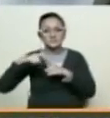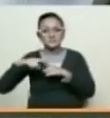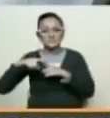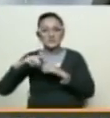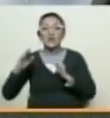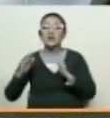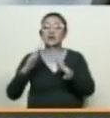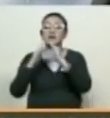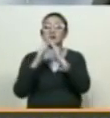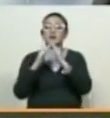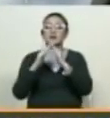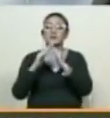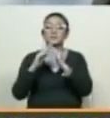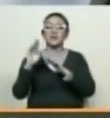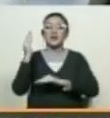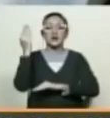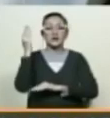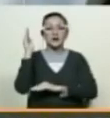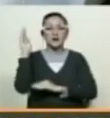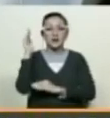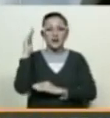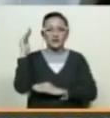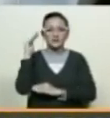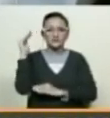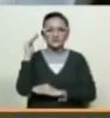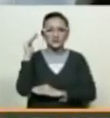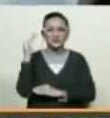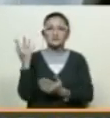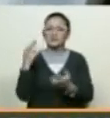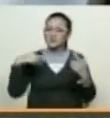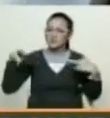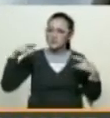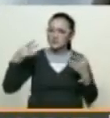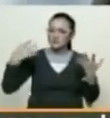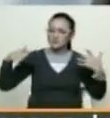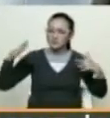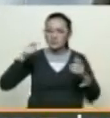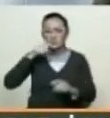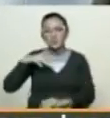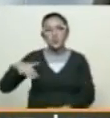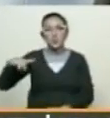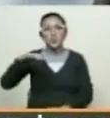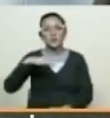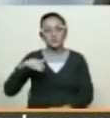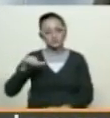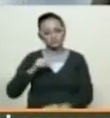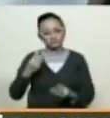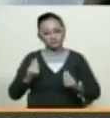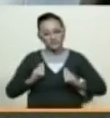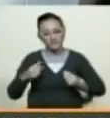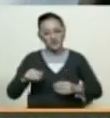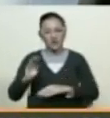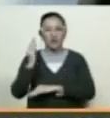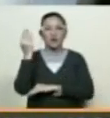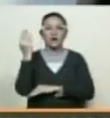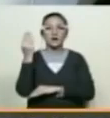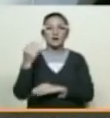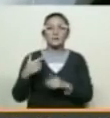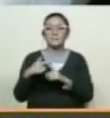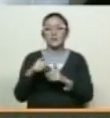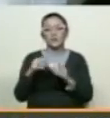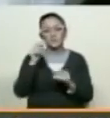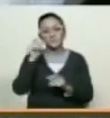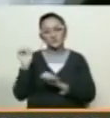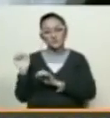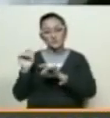plazas que serán tomadas a través de la cultura y para la recreación y el esparcimiento de nuestro pueblo larense y todas aquellas personas que nos